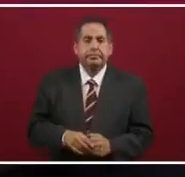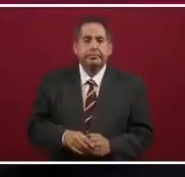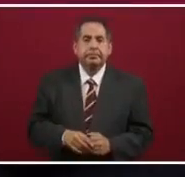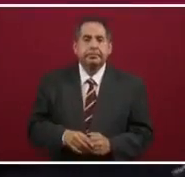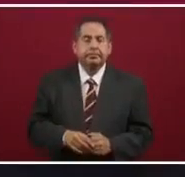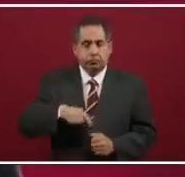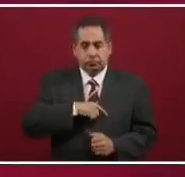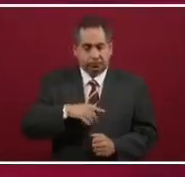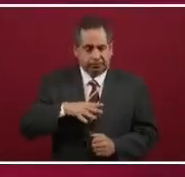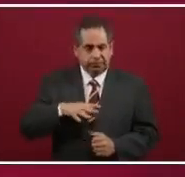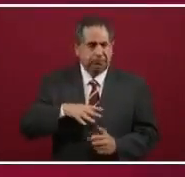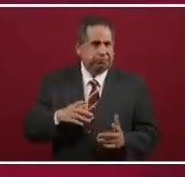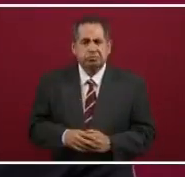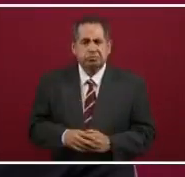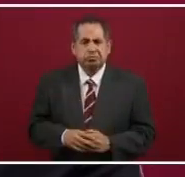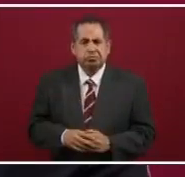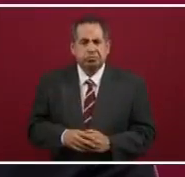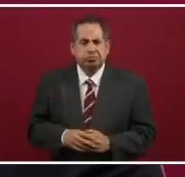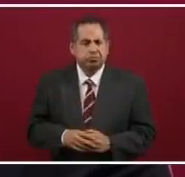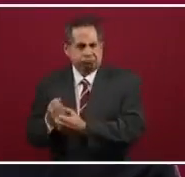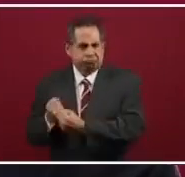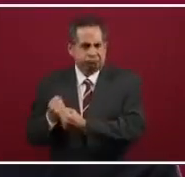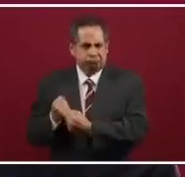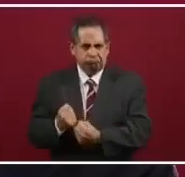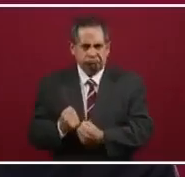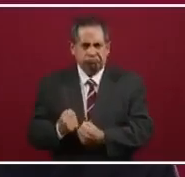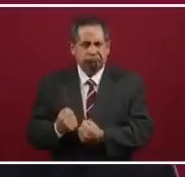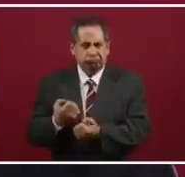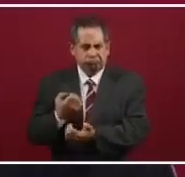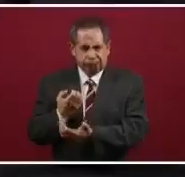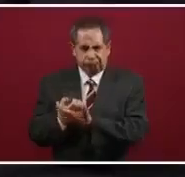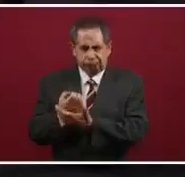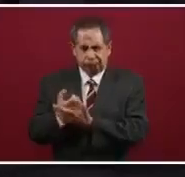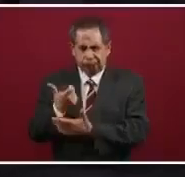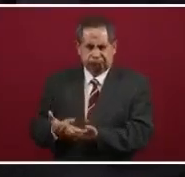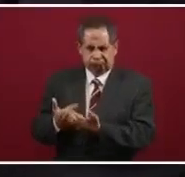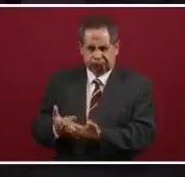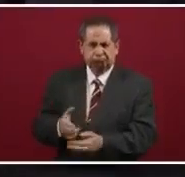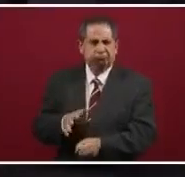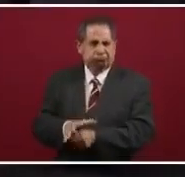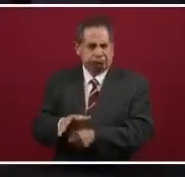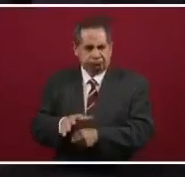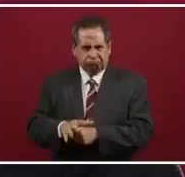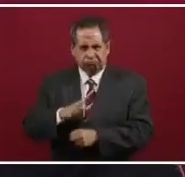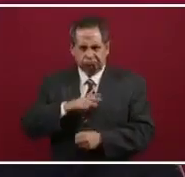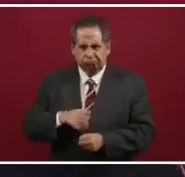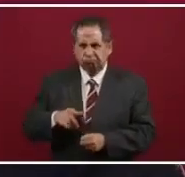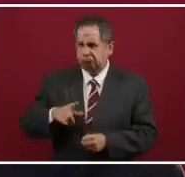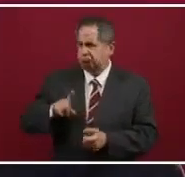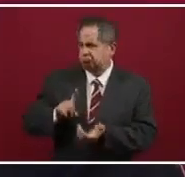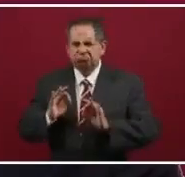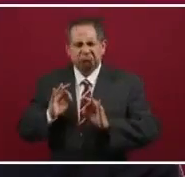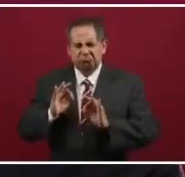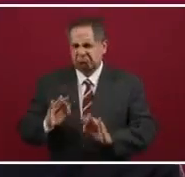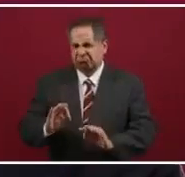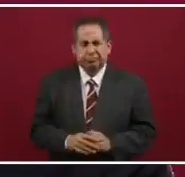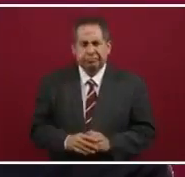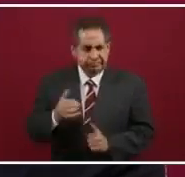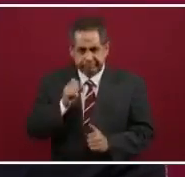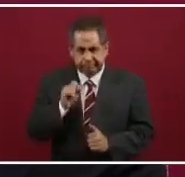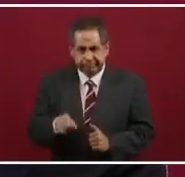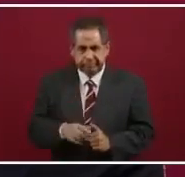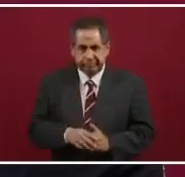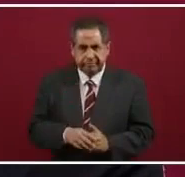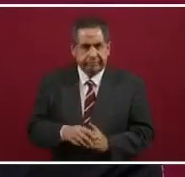eso. Y tenemos fortaleza económica, financiera, tenemos finanzas públicas sanas